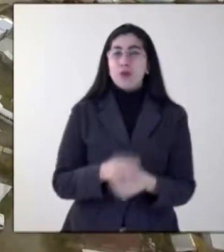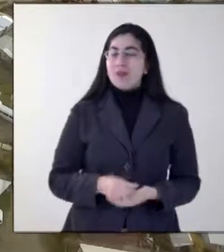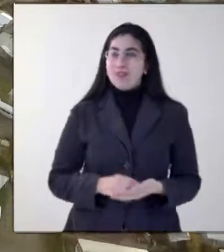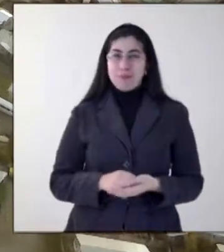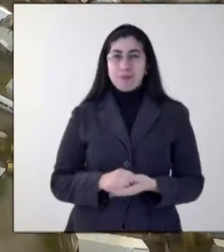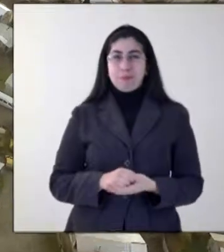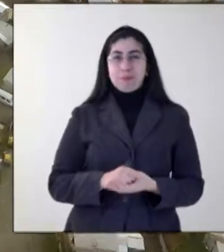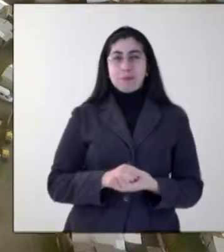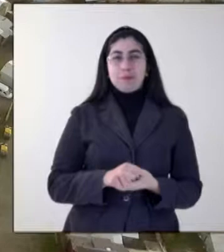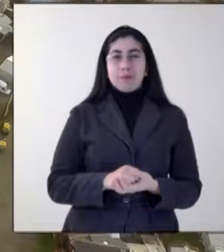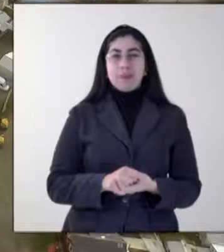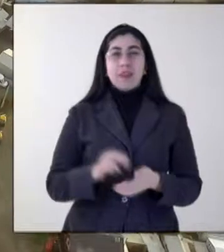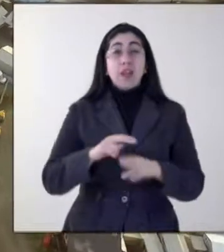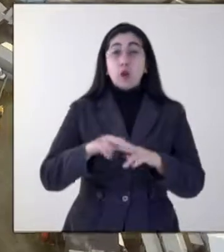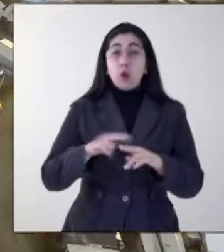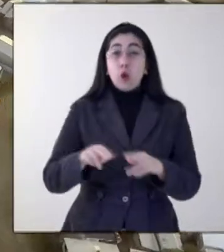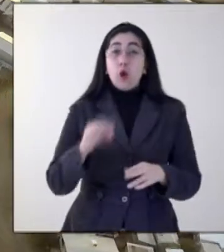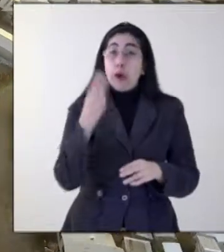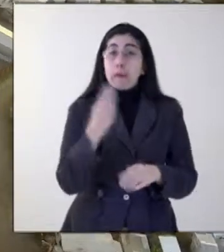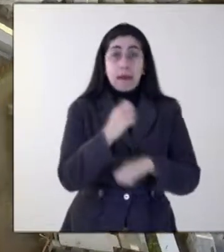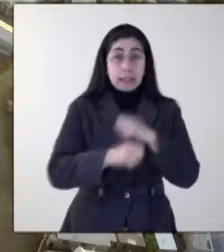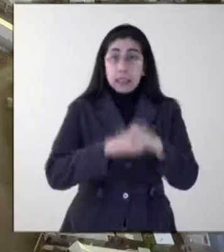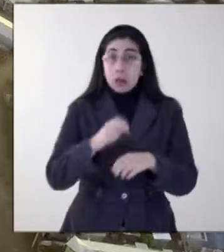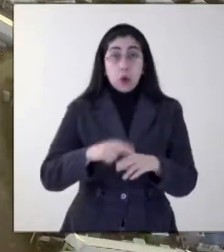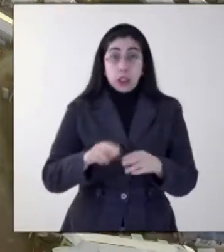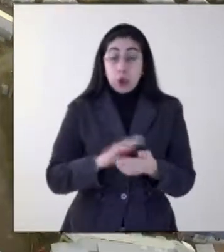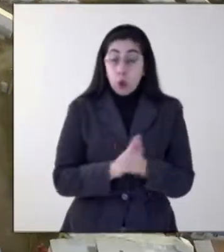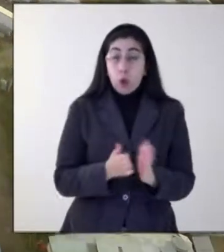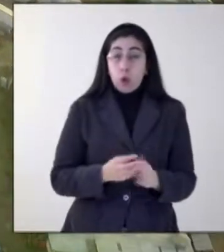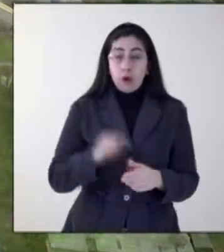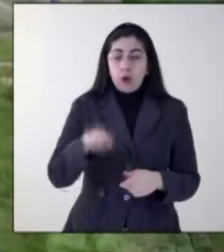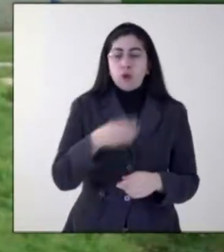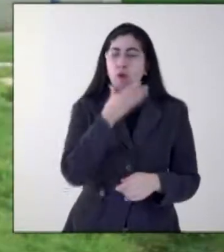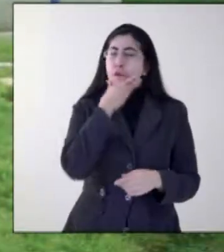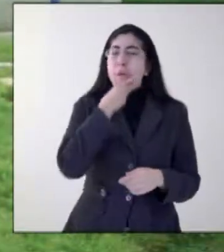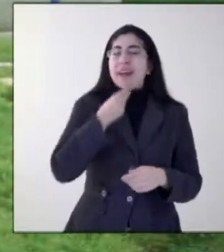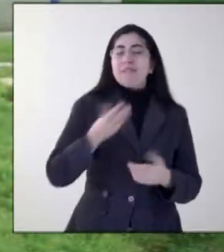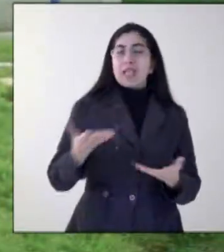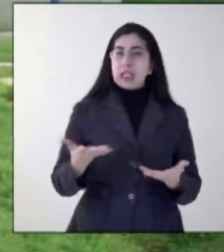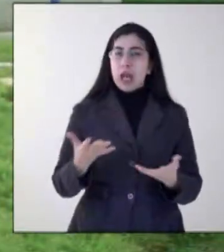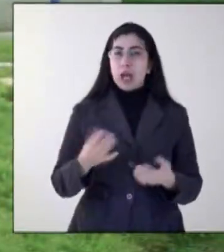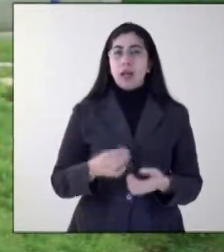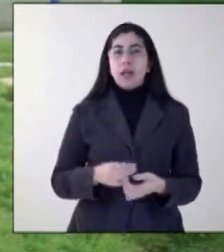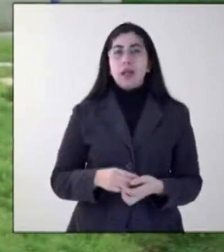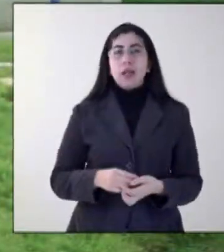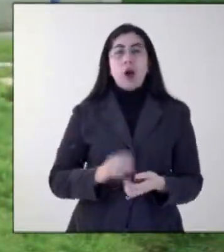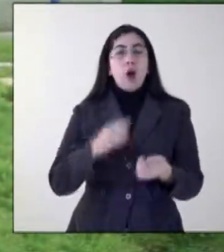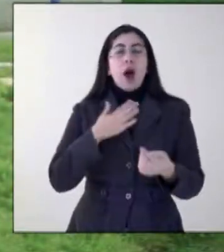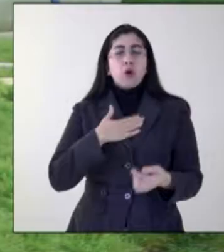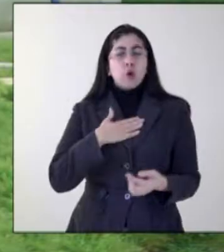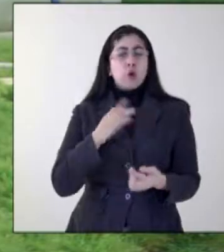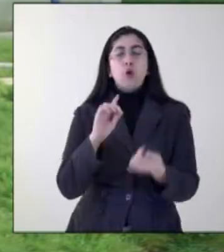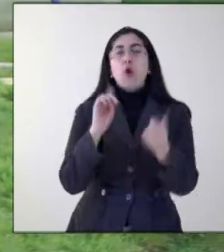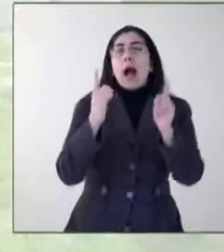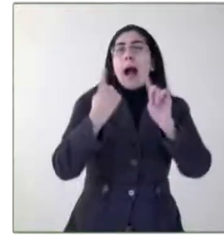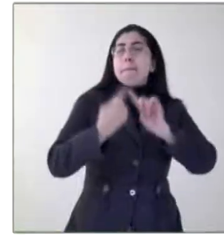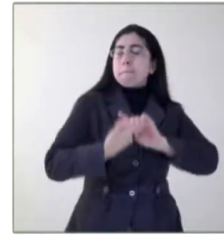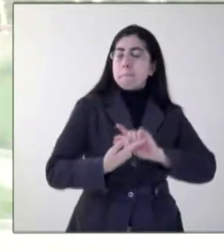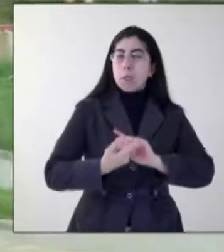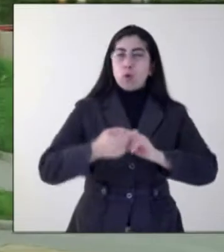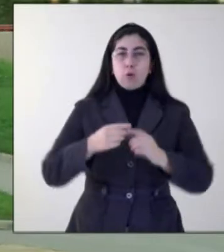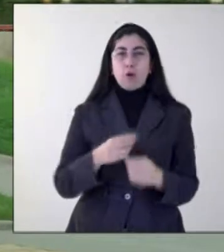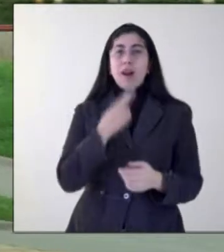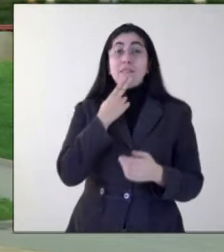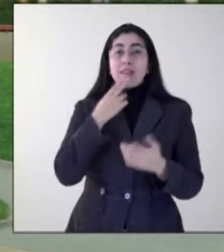mañana y hacerlo todo en 3 años, hacer toda esta maravilla, se nos cambió del cielo a la tierra de la vida por